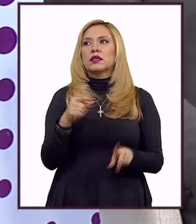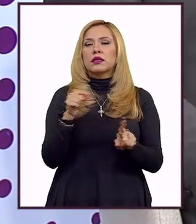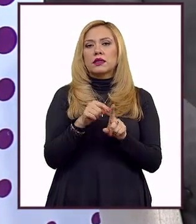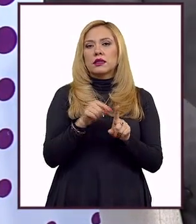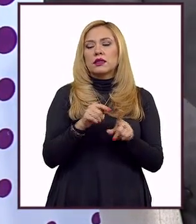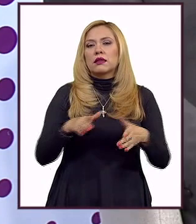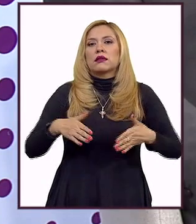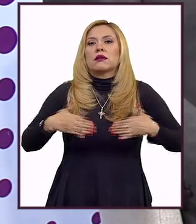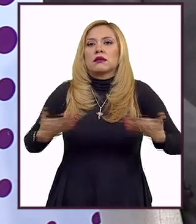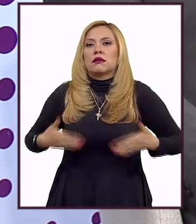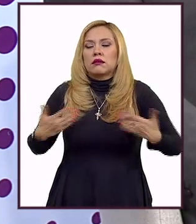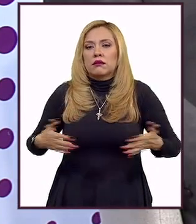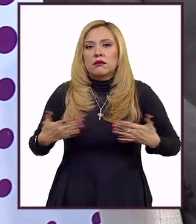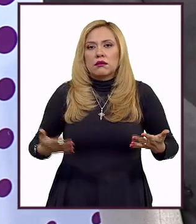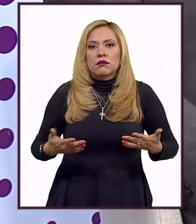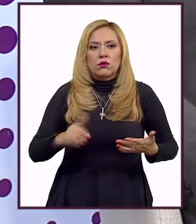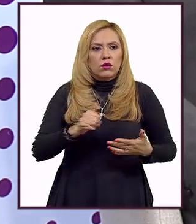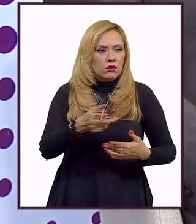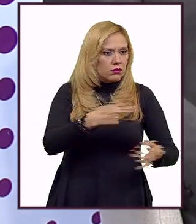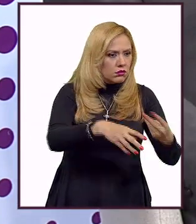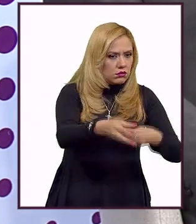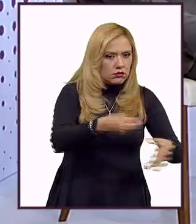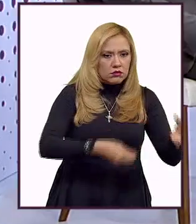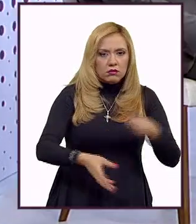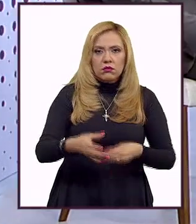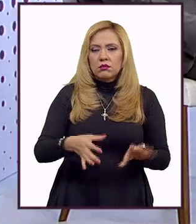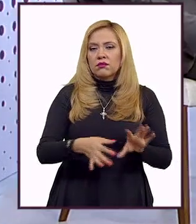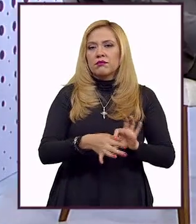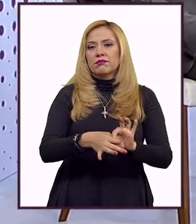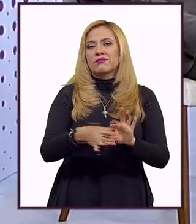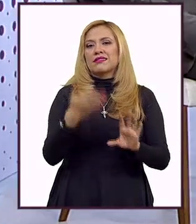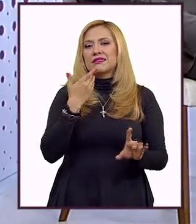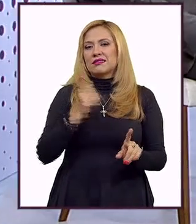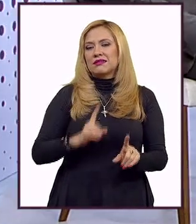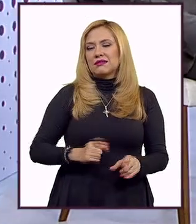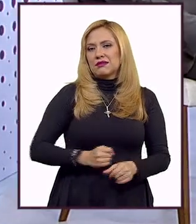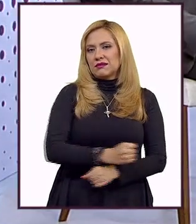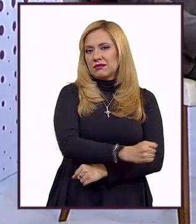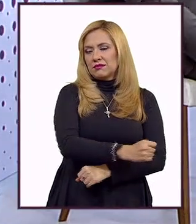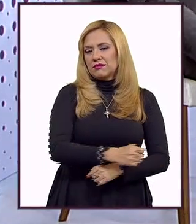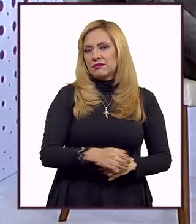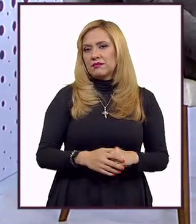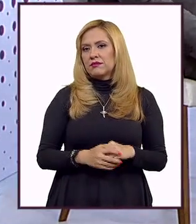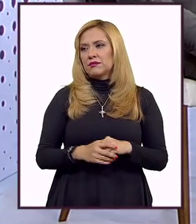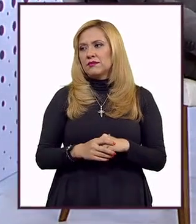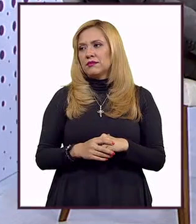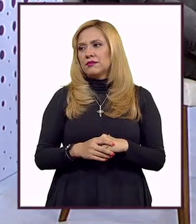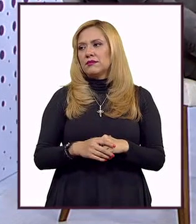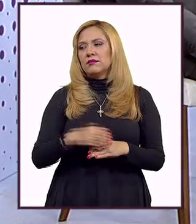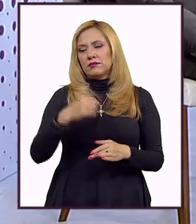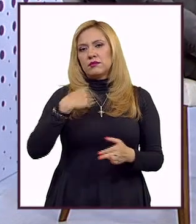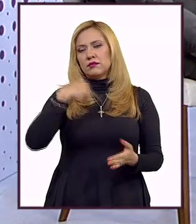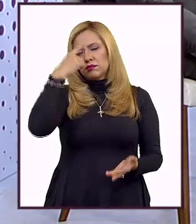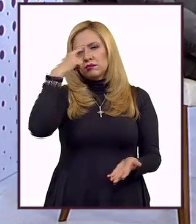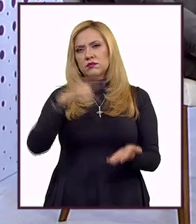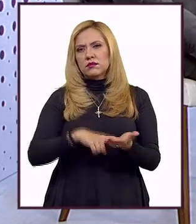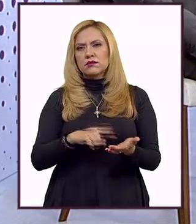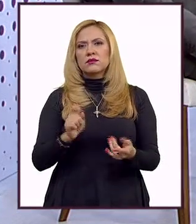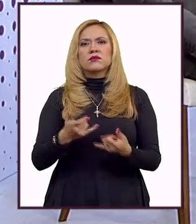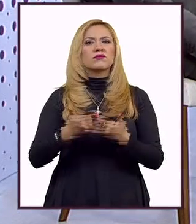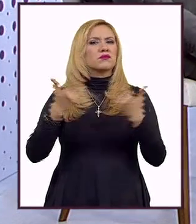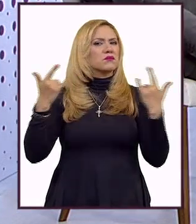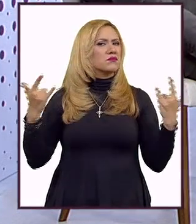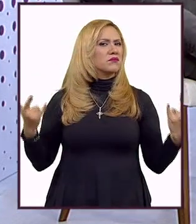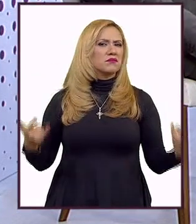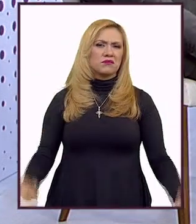esa confesión que ya está pues viciada, ¿no? Sí, Pero, es decir, yo creo que la tortura es parte de la historia de la humanidad, que es un